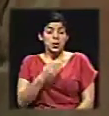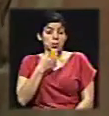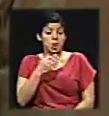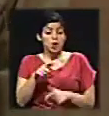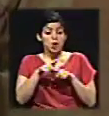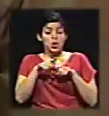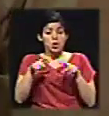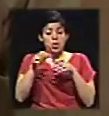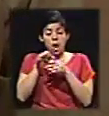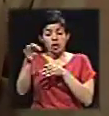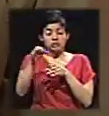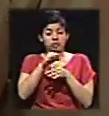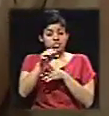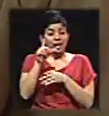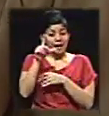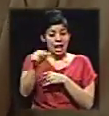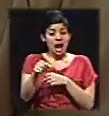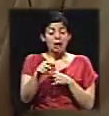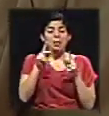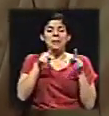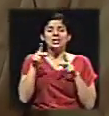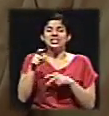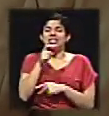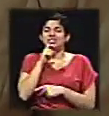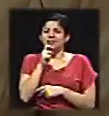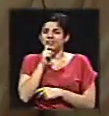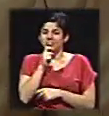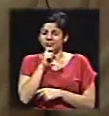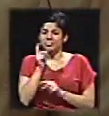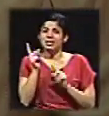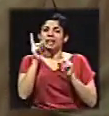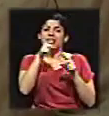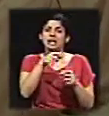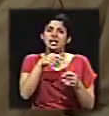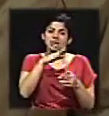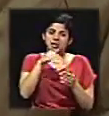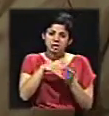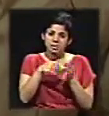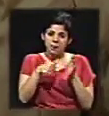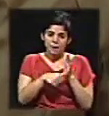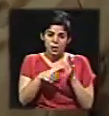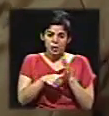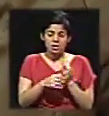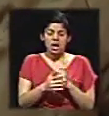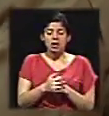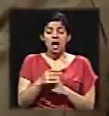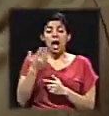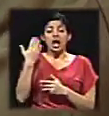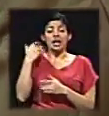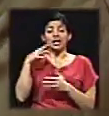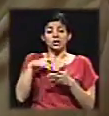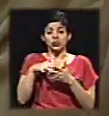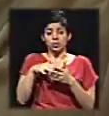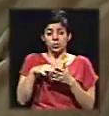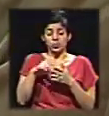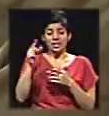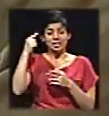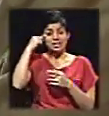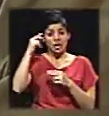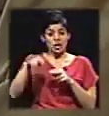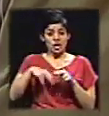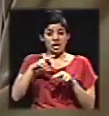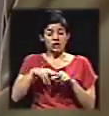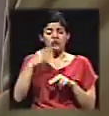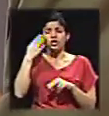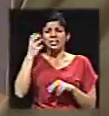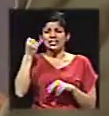zonas alejadas a la gente se les dificulta ir a los centros de votación. Aunque un estudio que hizo el Estado de la Nación, no me acuerdo si